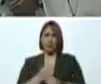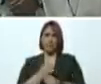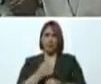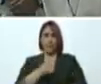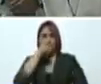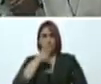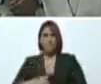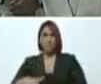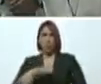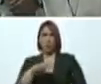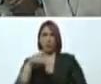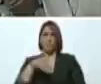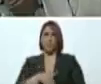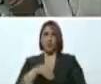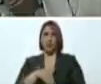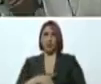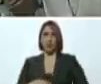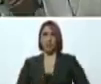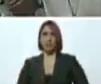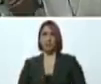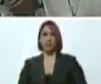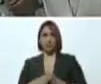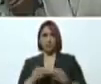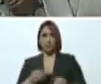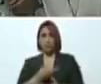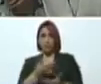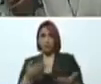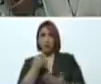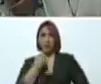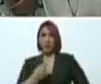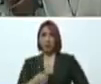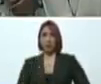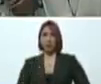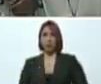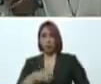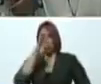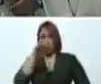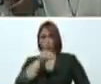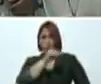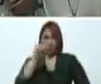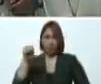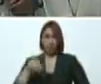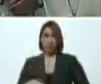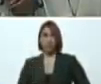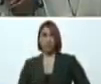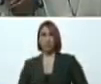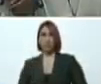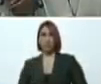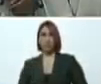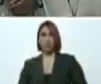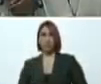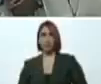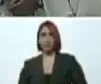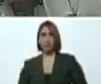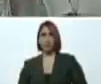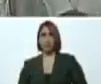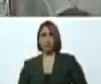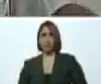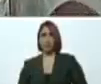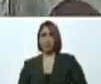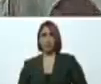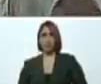pueblo de Miranda a todos ustedes les digo que Dios me los bendiga me los cuide